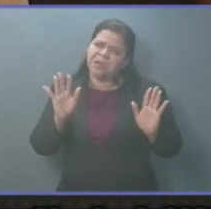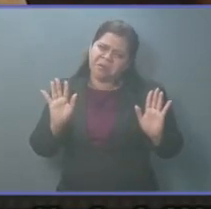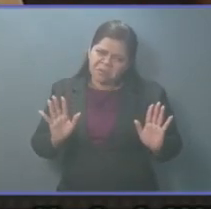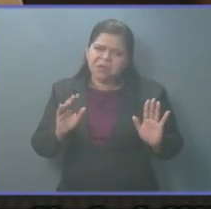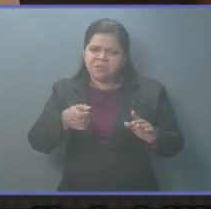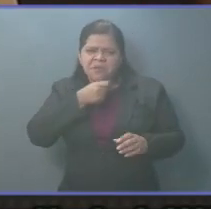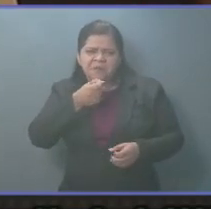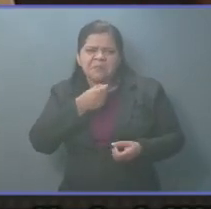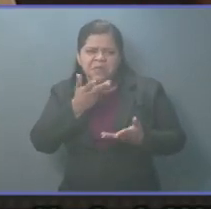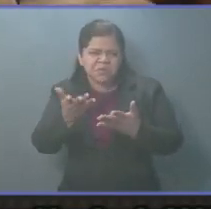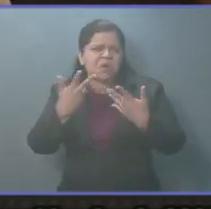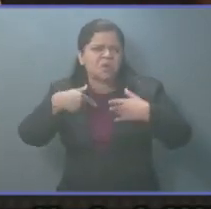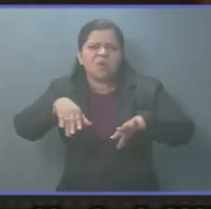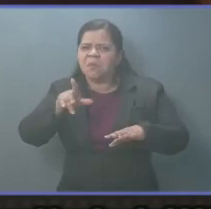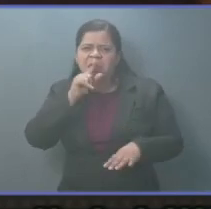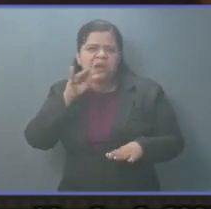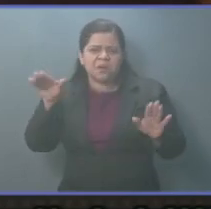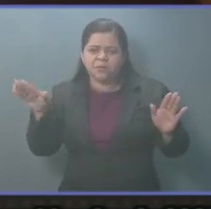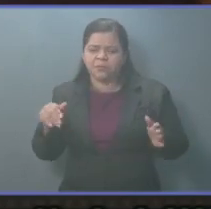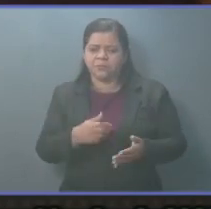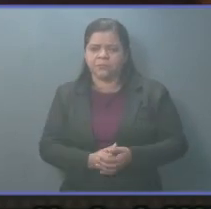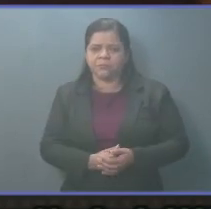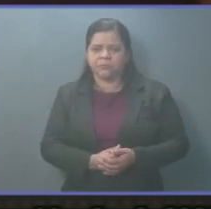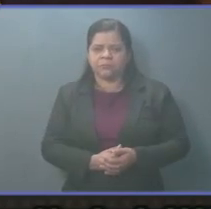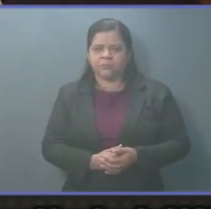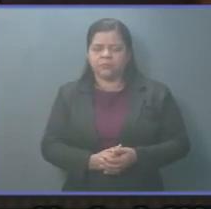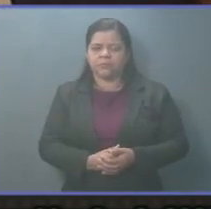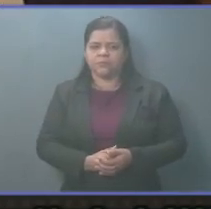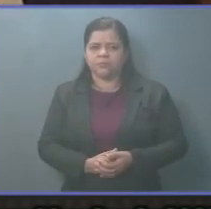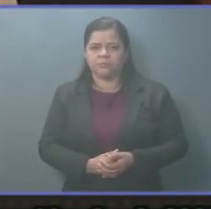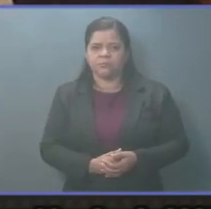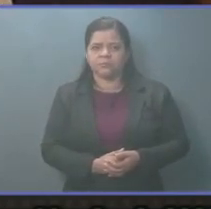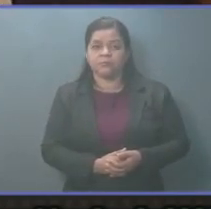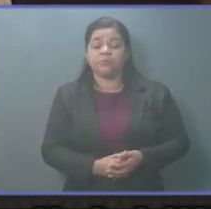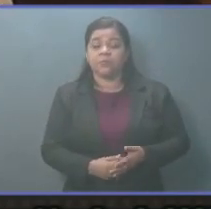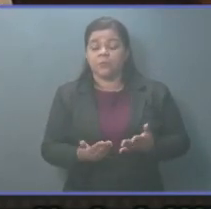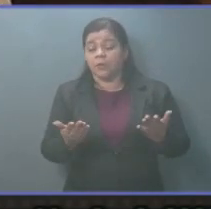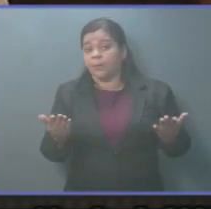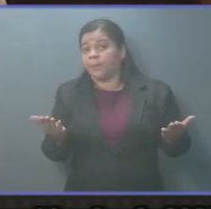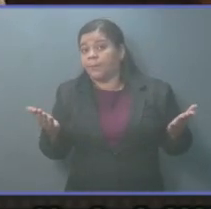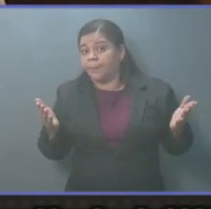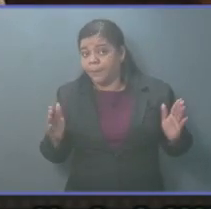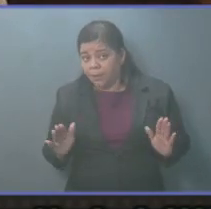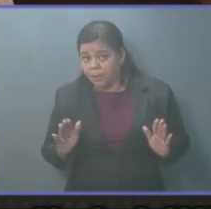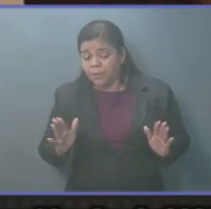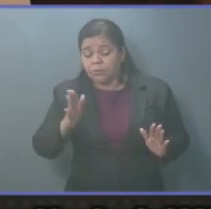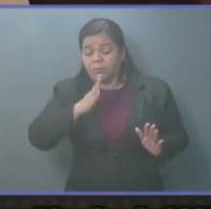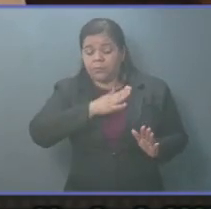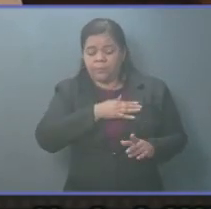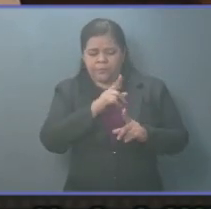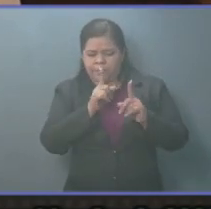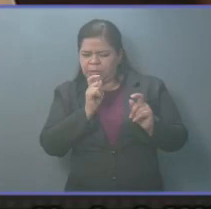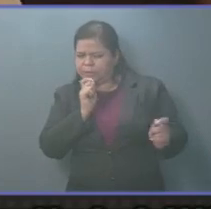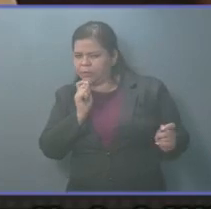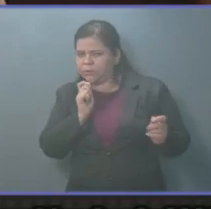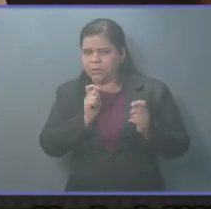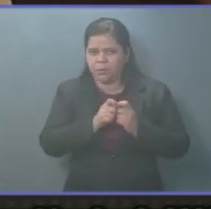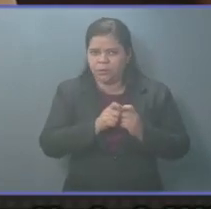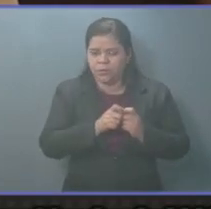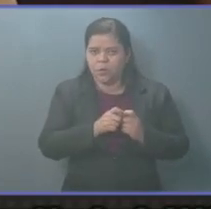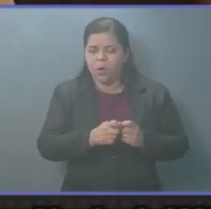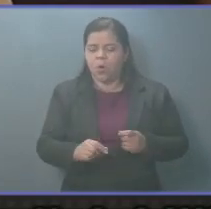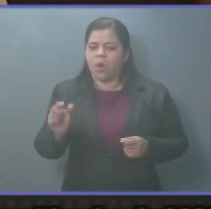a través de Twitter normalmente todo lo que sucede con el gobierno. Pero mi pregunta era específica.